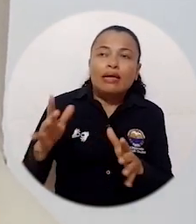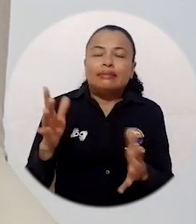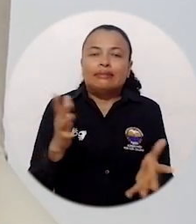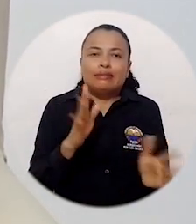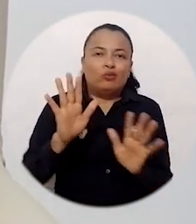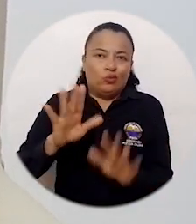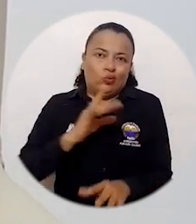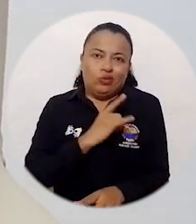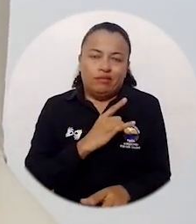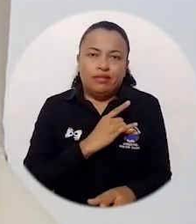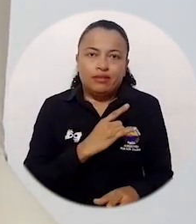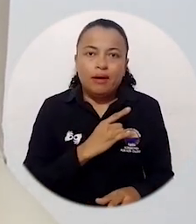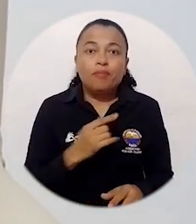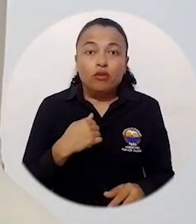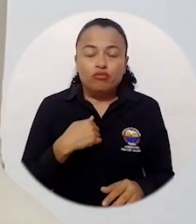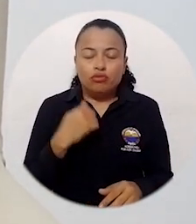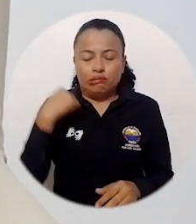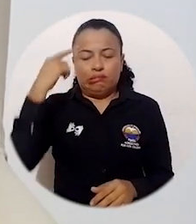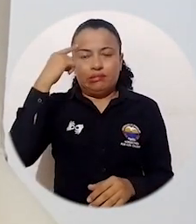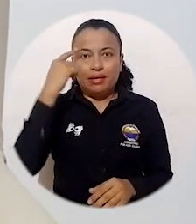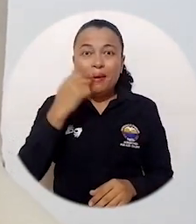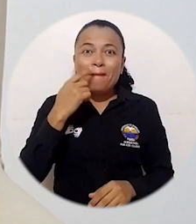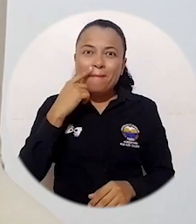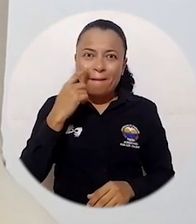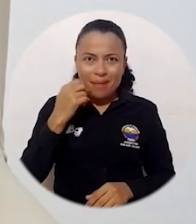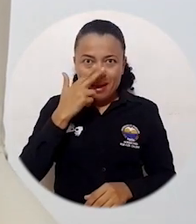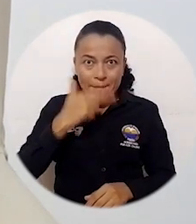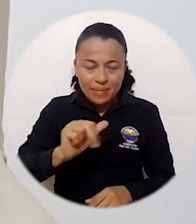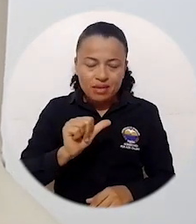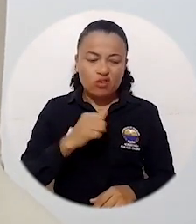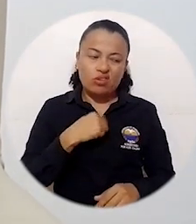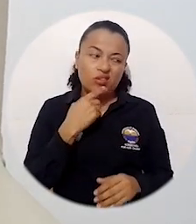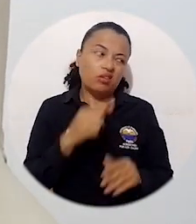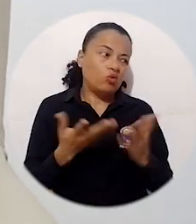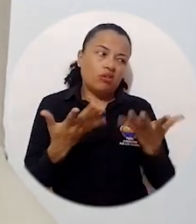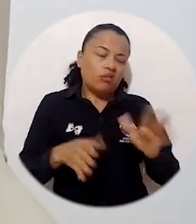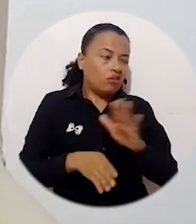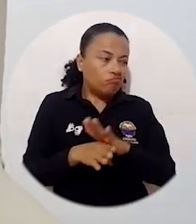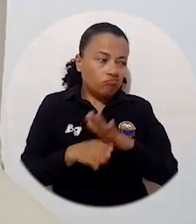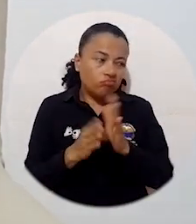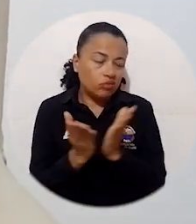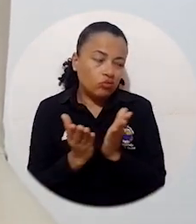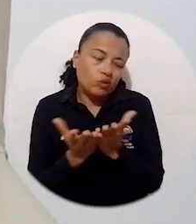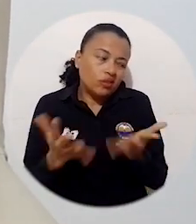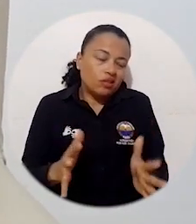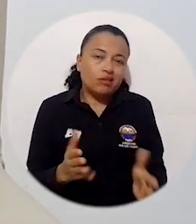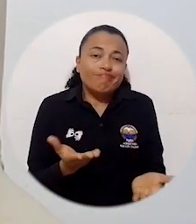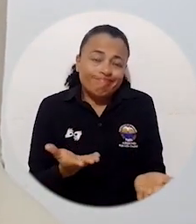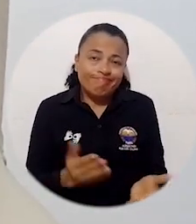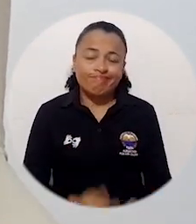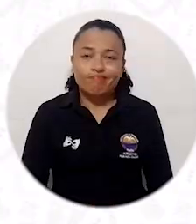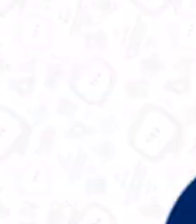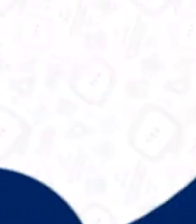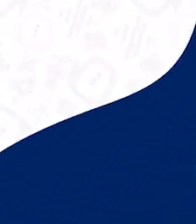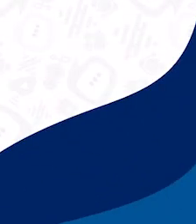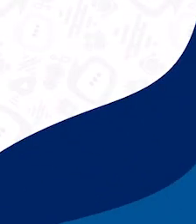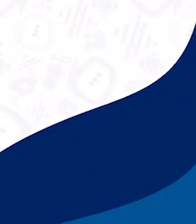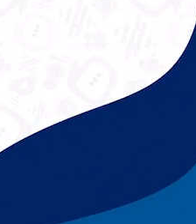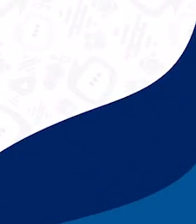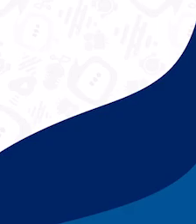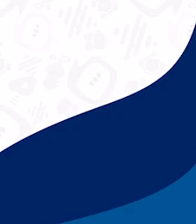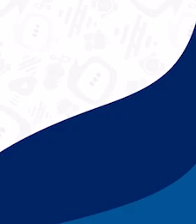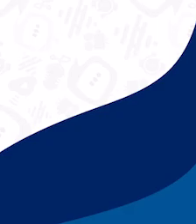o algo por la niña en la universidad Yo Incluso le dije al papá de ella que yo no quería seguir estudiando por eso